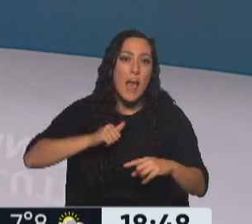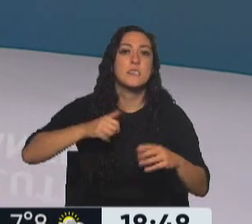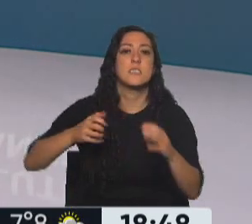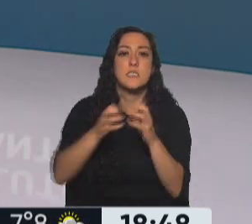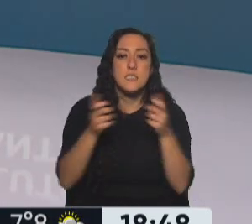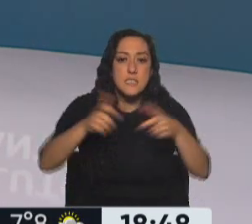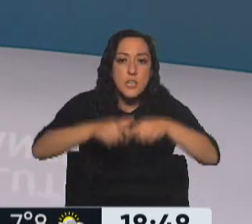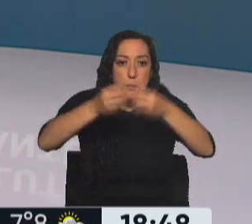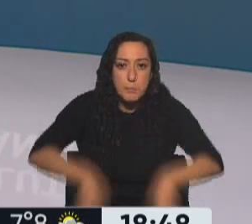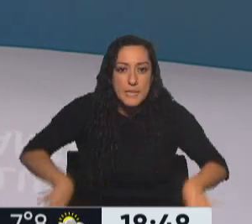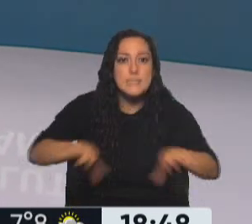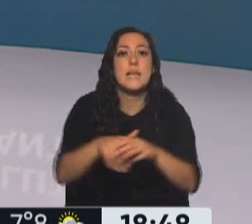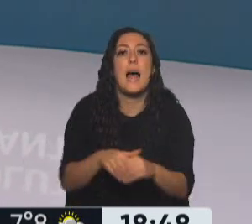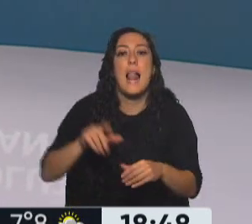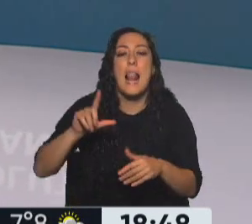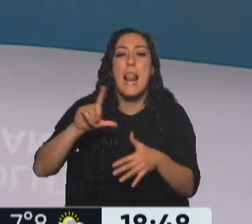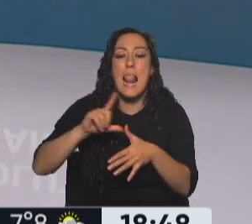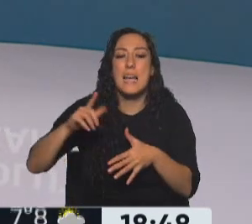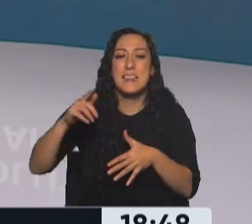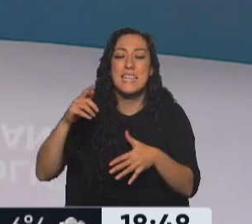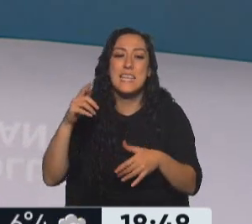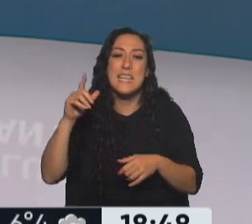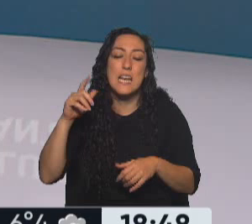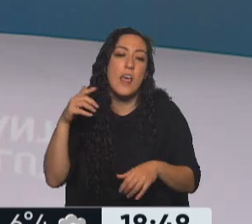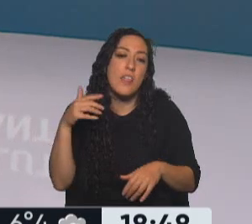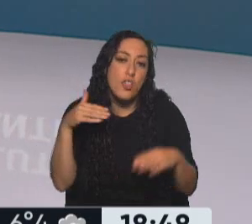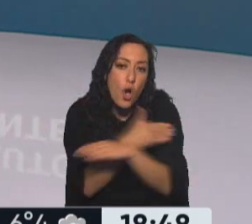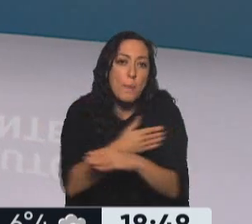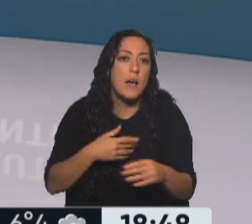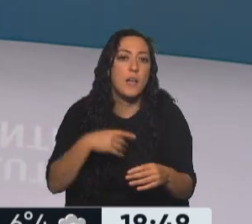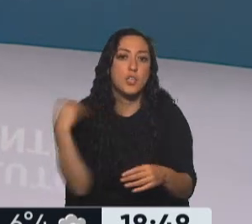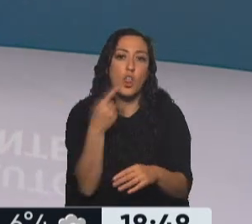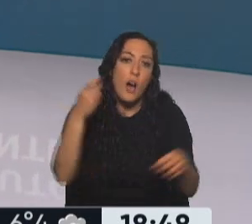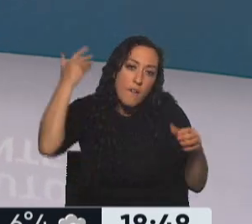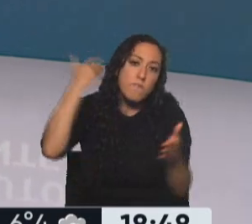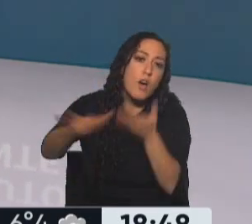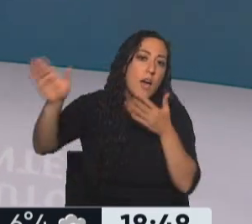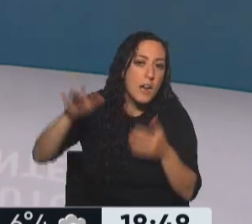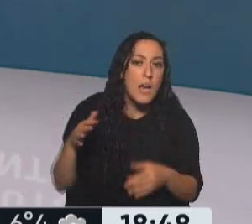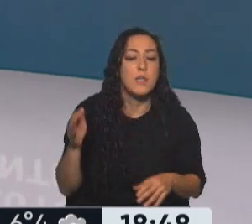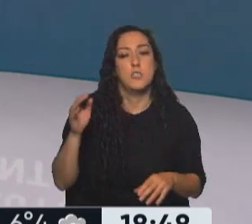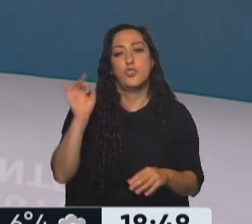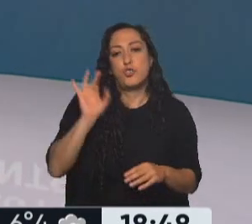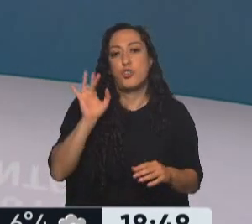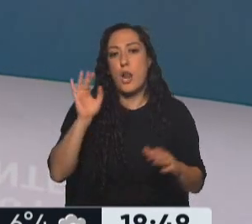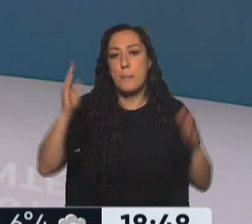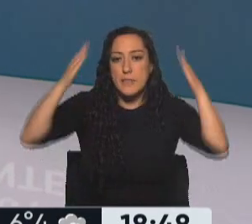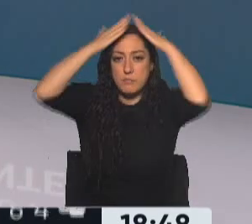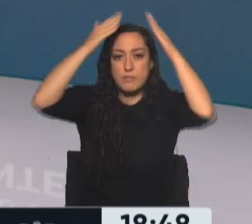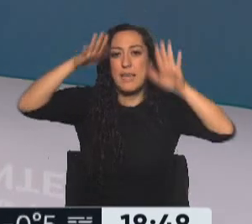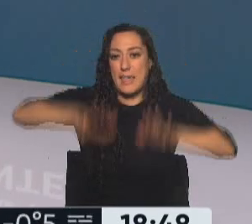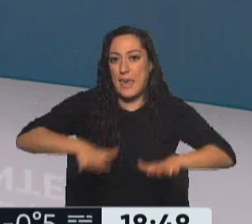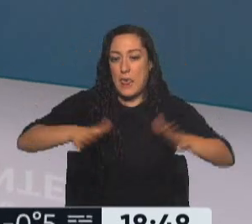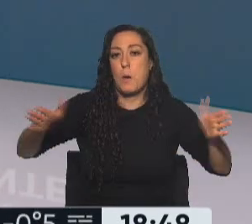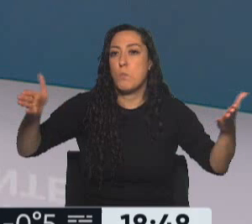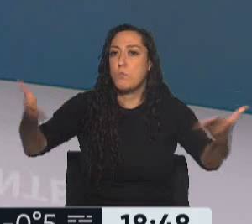extra omnes, todos afuera, que ordena la salida de todos, salvo, claro, de los cardenales electores, y se cierran las puertas. Sí,